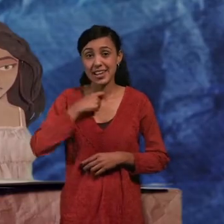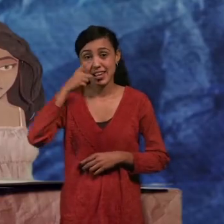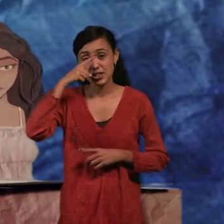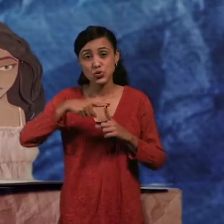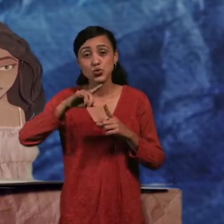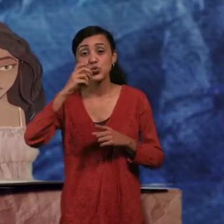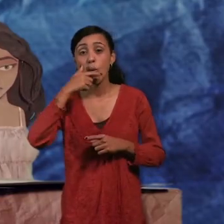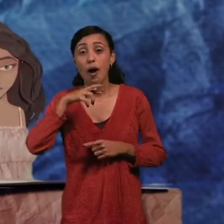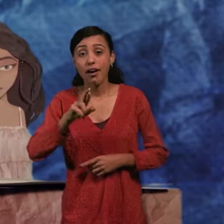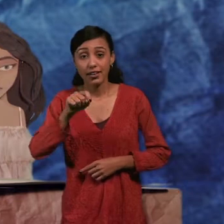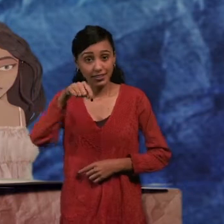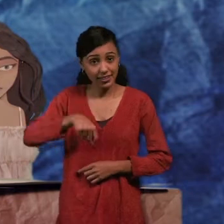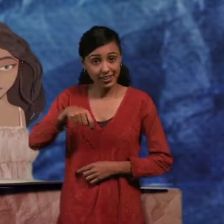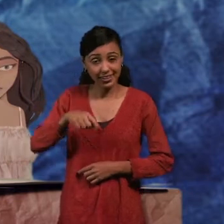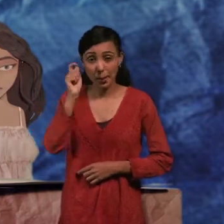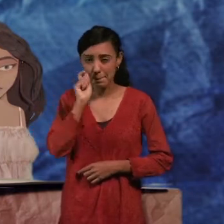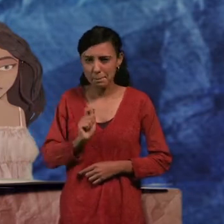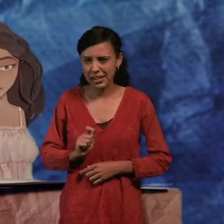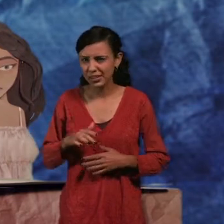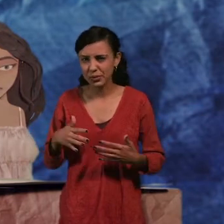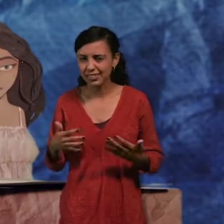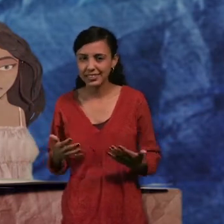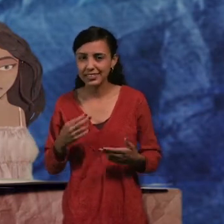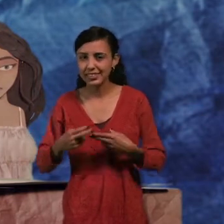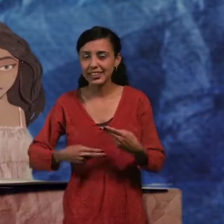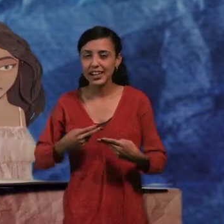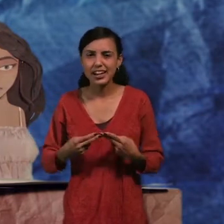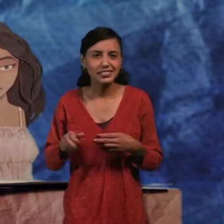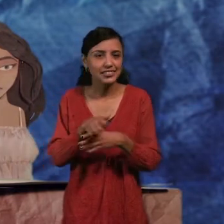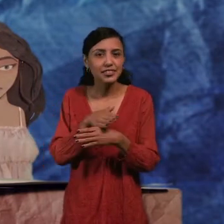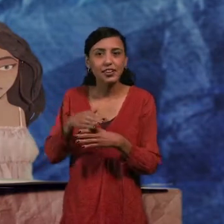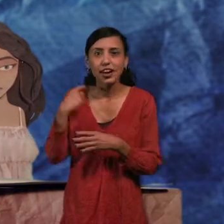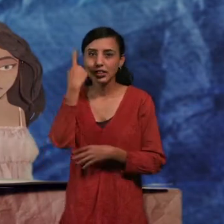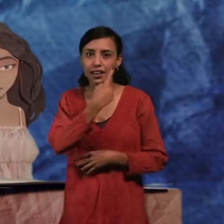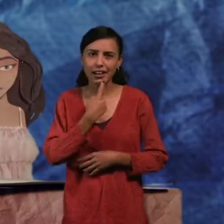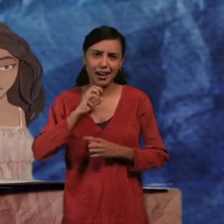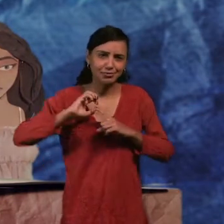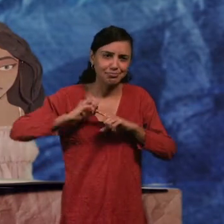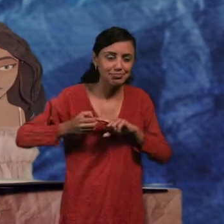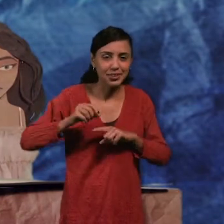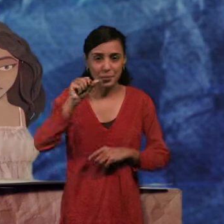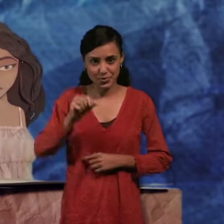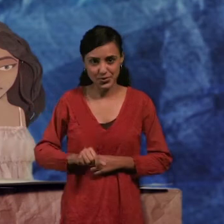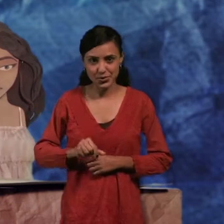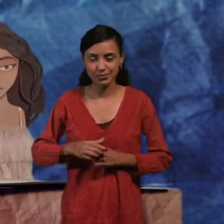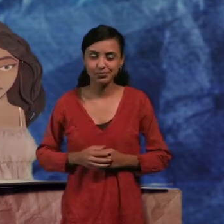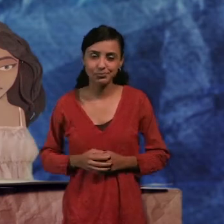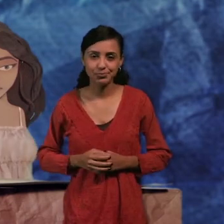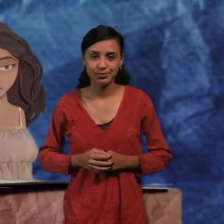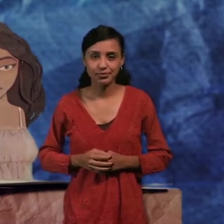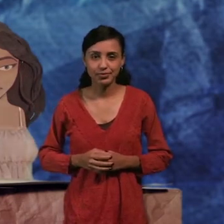película, básicamente, lo que hacía era recrear diferentes caras cómicas de personajes y fue realizada sobre